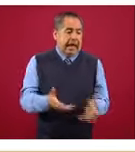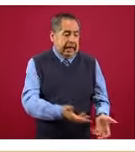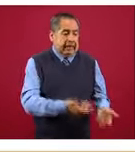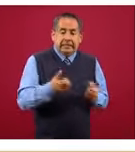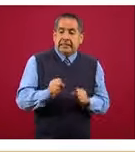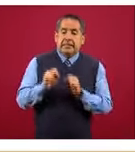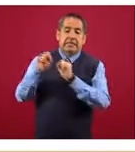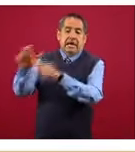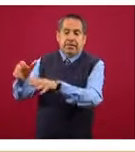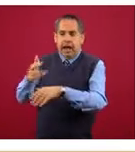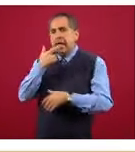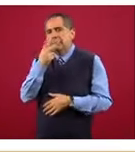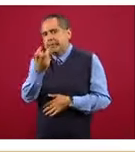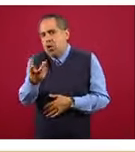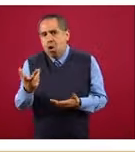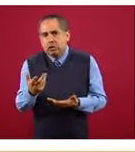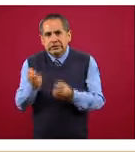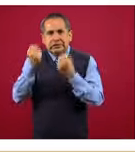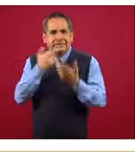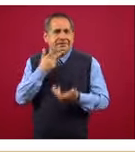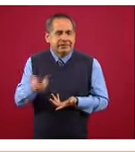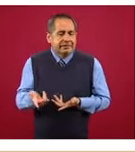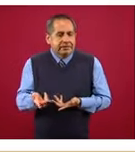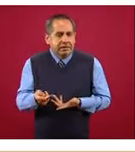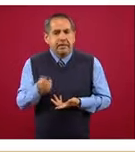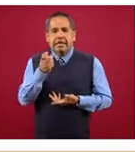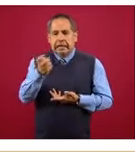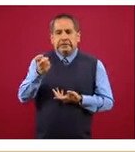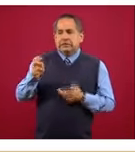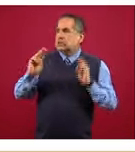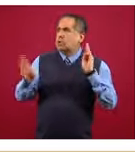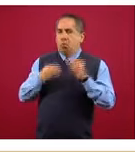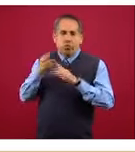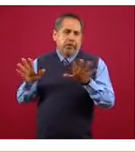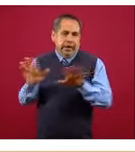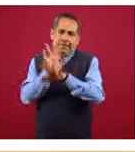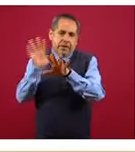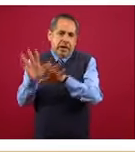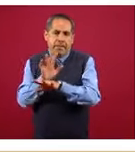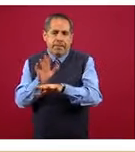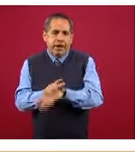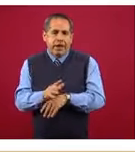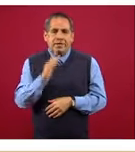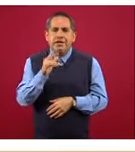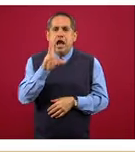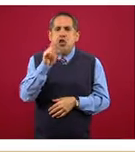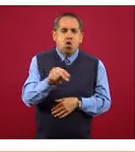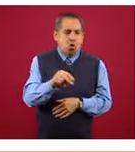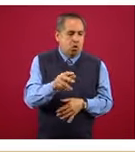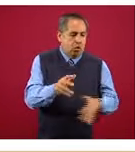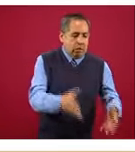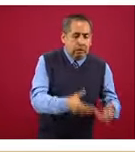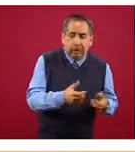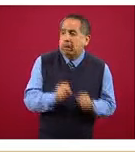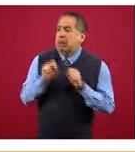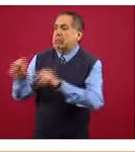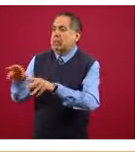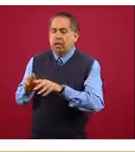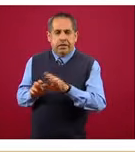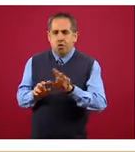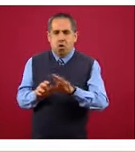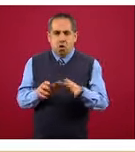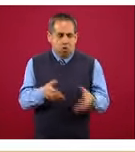clínicas. Y de ahí empieza entonces un crecimiento en el mundo de solamente ser sistemas despachadores de